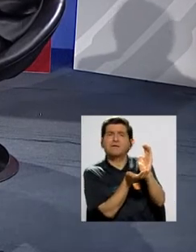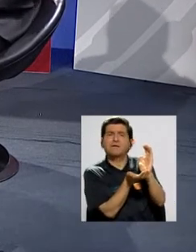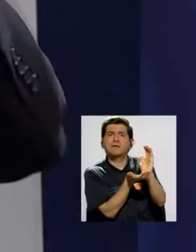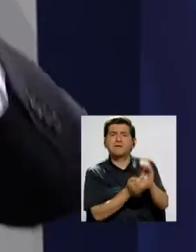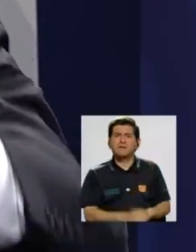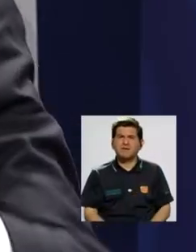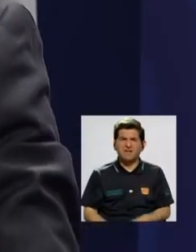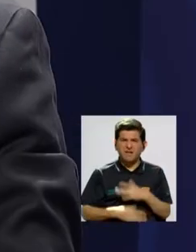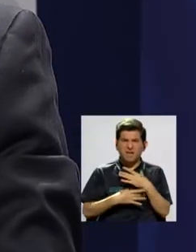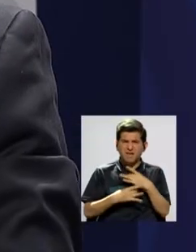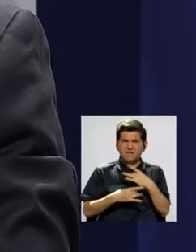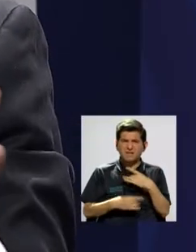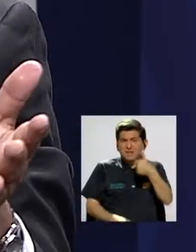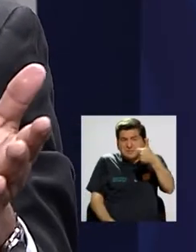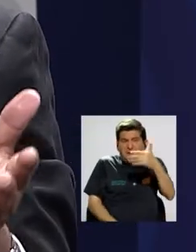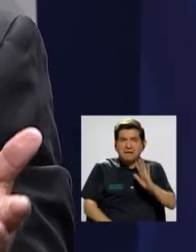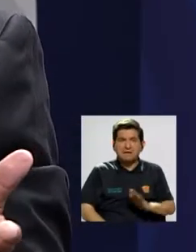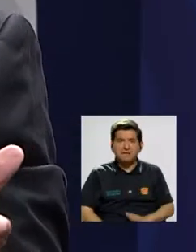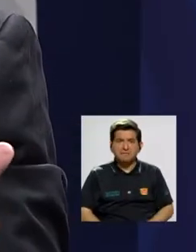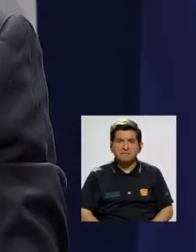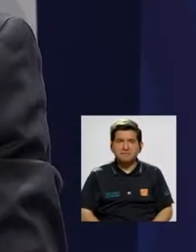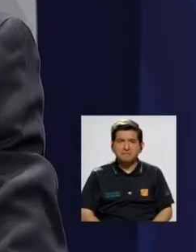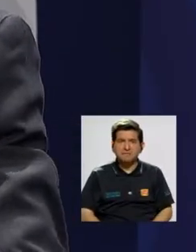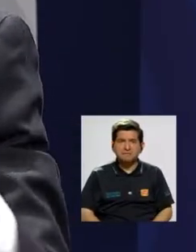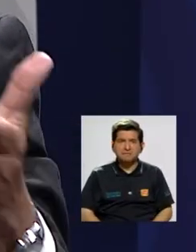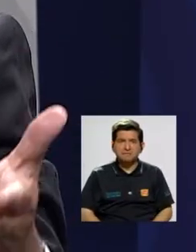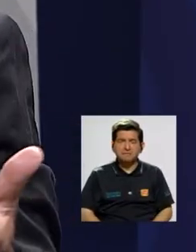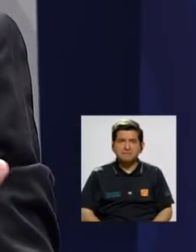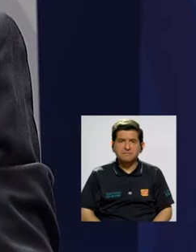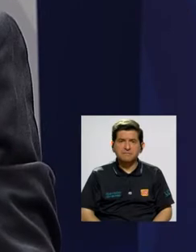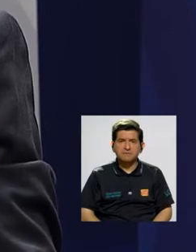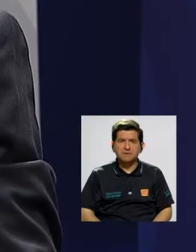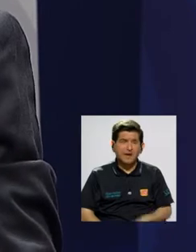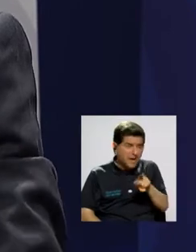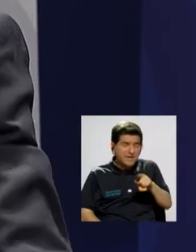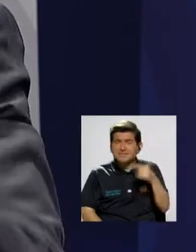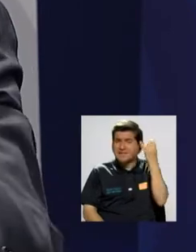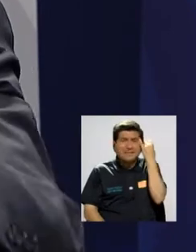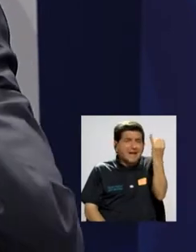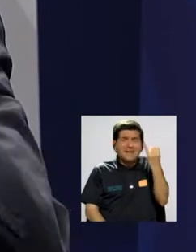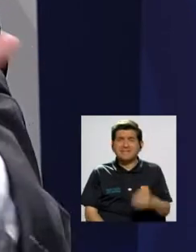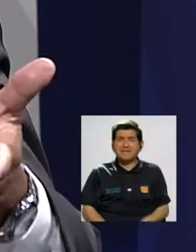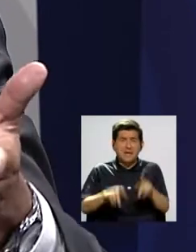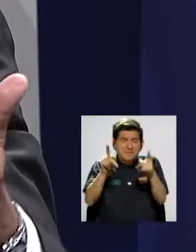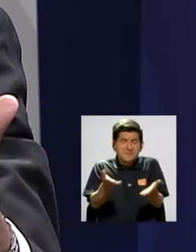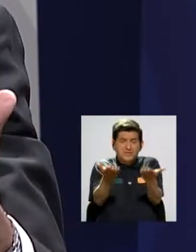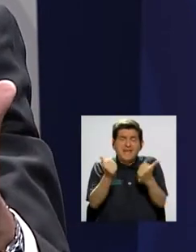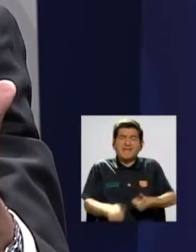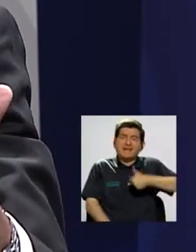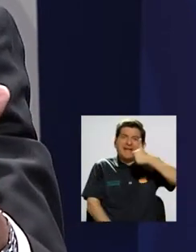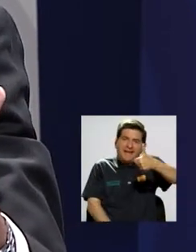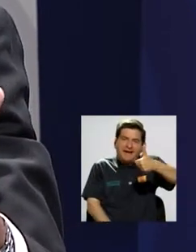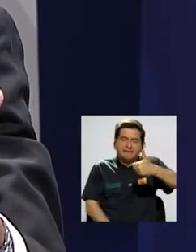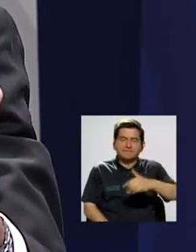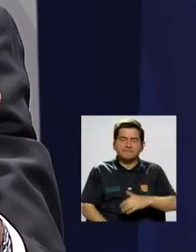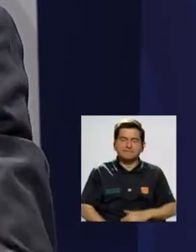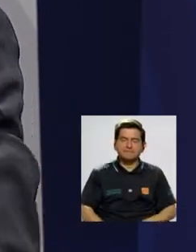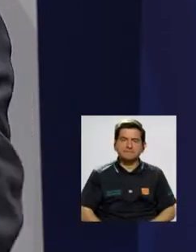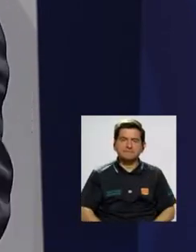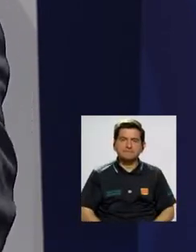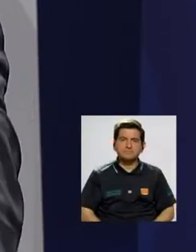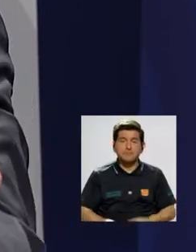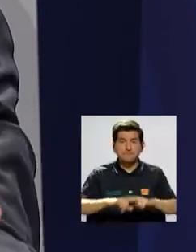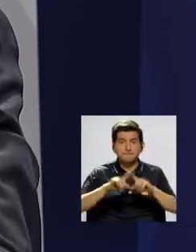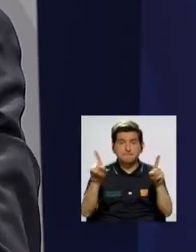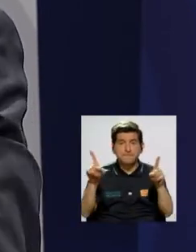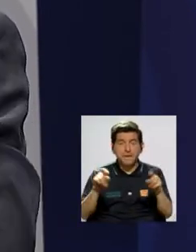y lo que interesa es que ganemos. Pues, es decir, si el sentido de todo esto era nada más porque alguien quería ganar, ¿sí? Pero